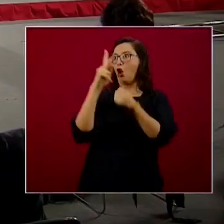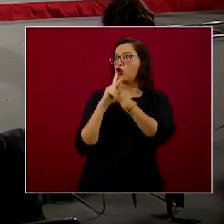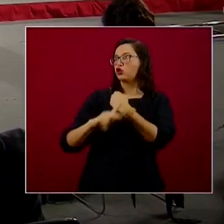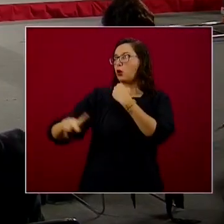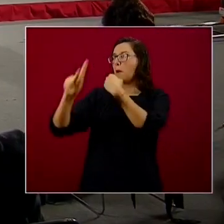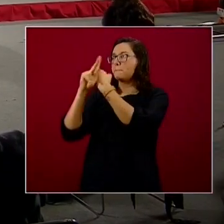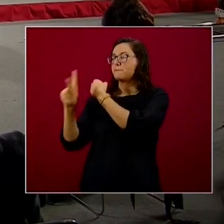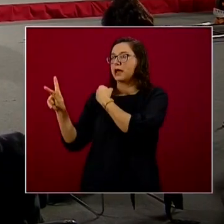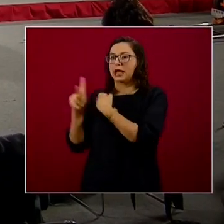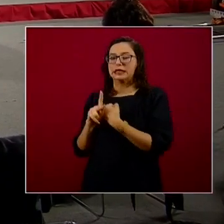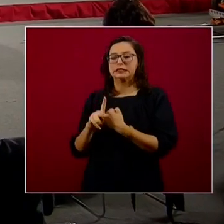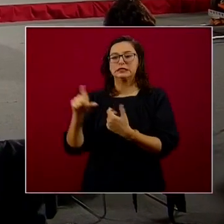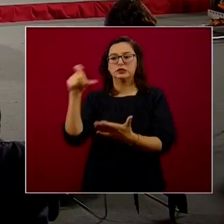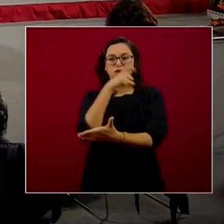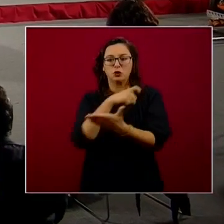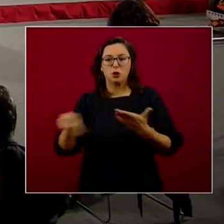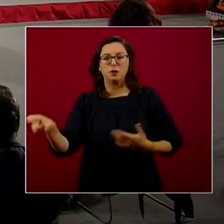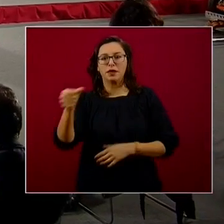esto